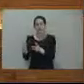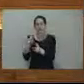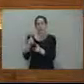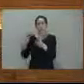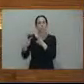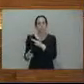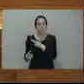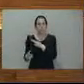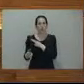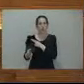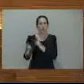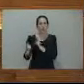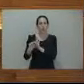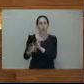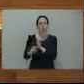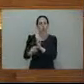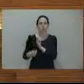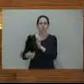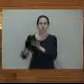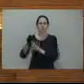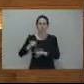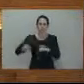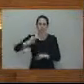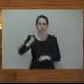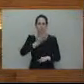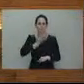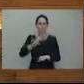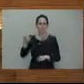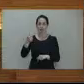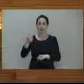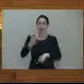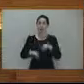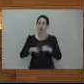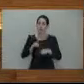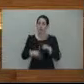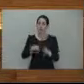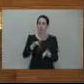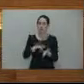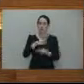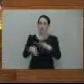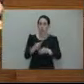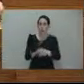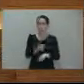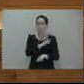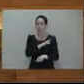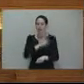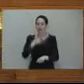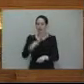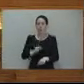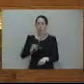efectos perjudiciales derivados de una práctica que, según cuál sea el uso que se dé, puede ser inadecuada o